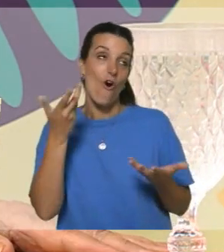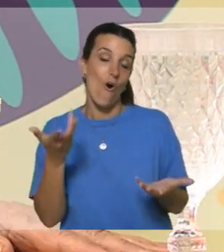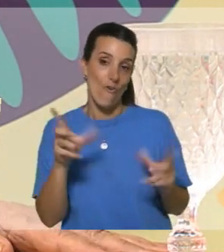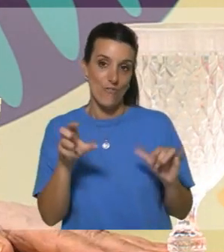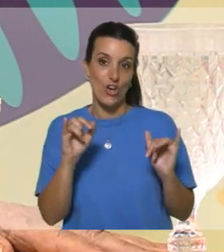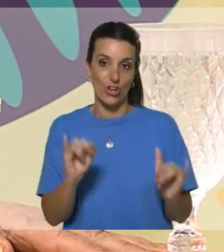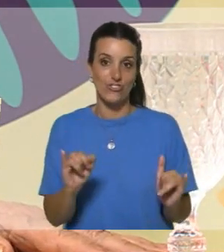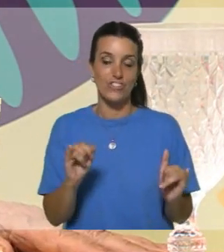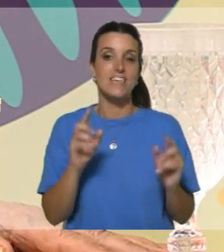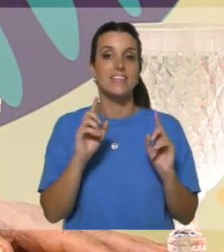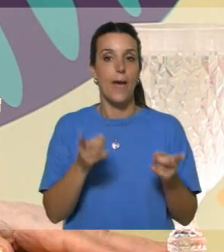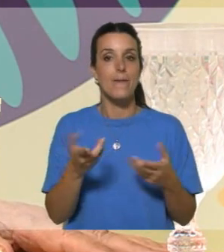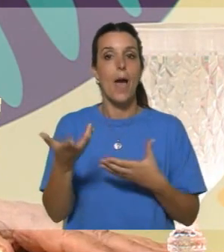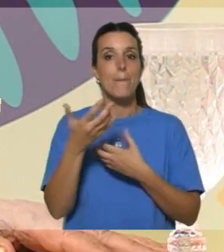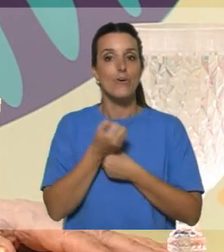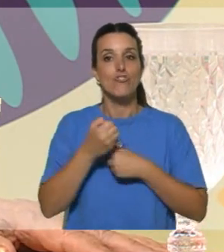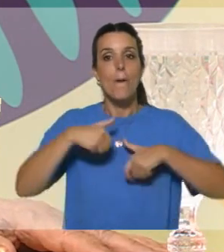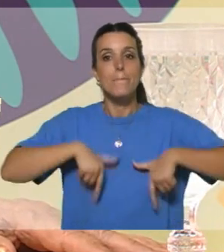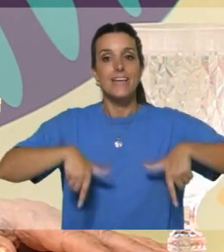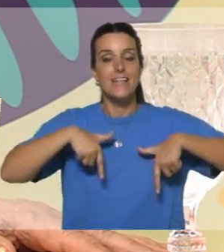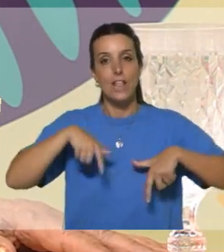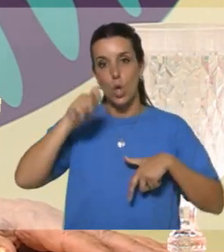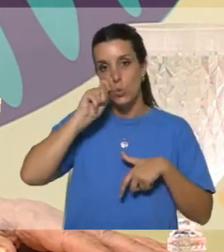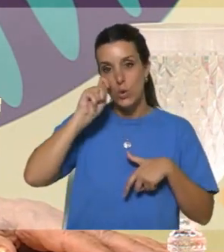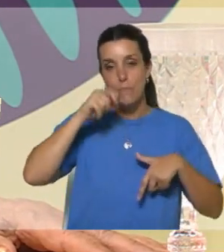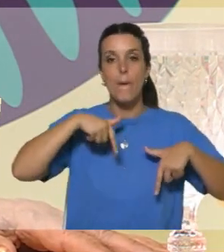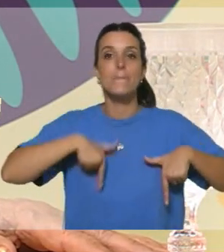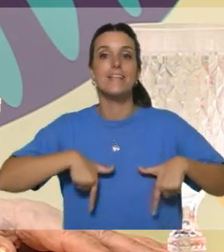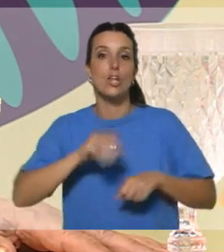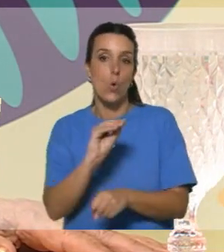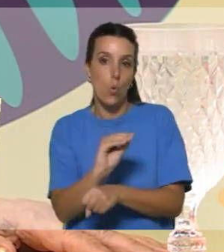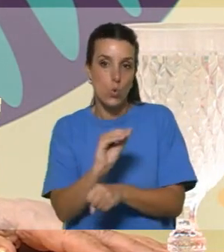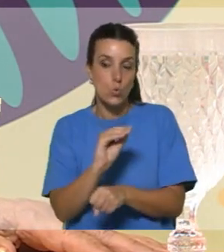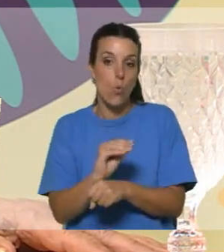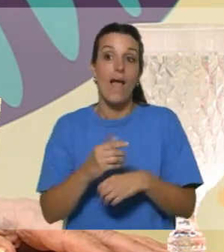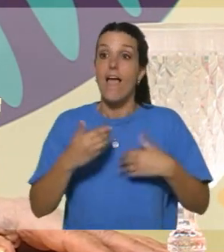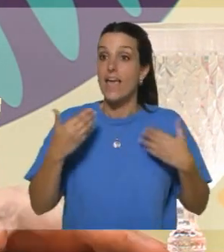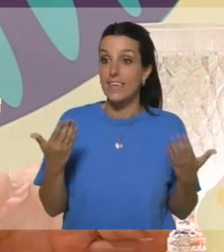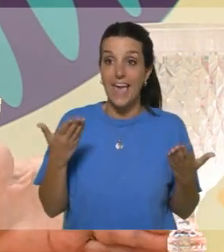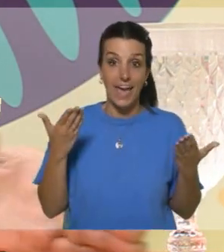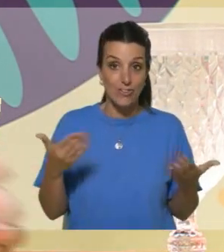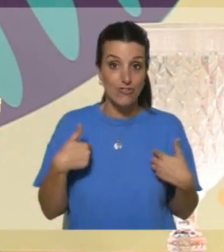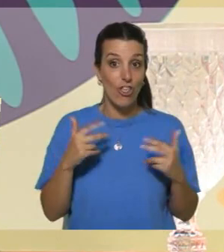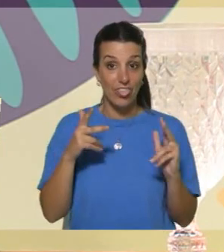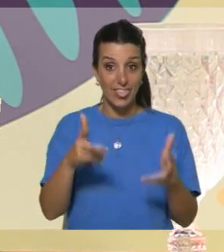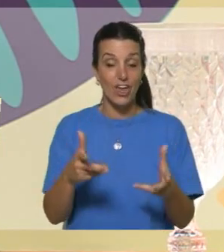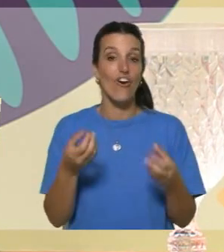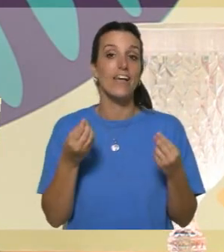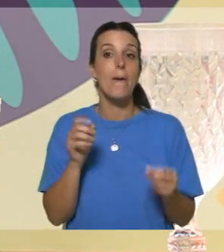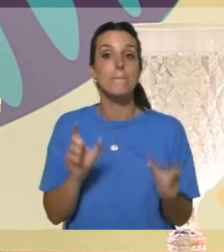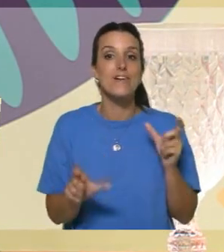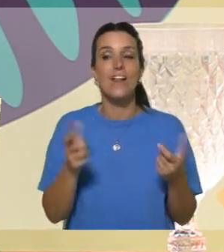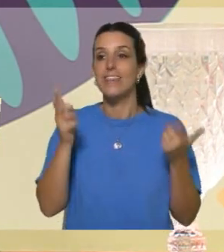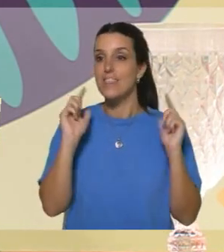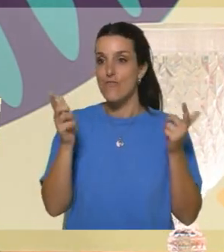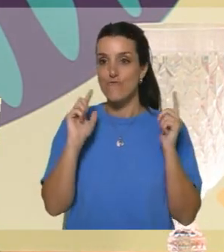Supuesto. También nos apoyó el Ministerio de Turismo, el Ministerio de Cultura. Y eso que te decía, ¿no? Que la gente